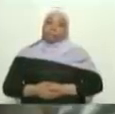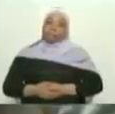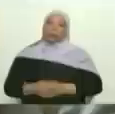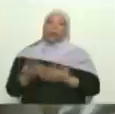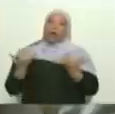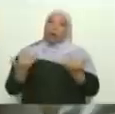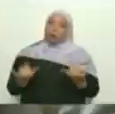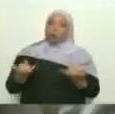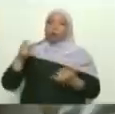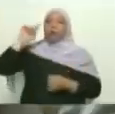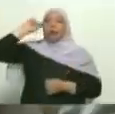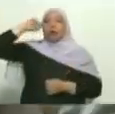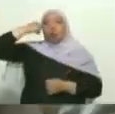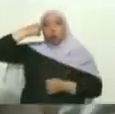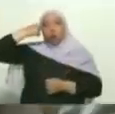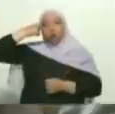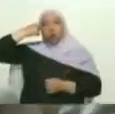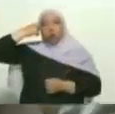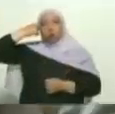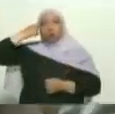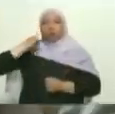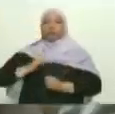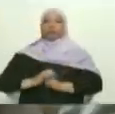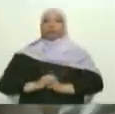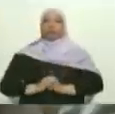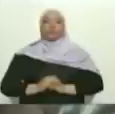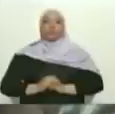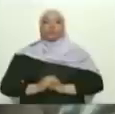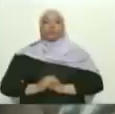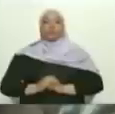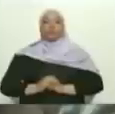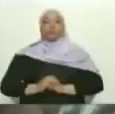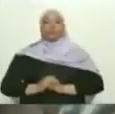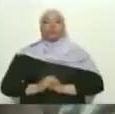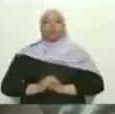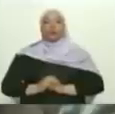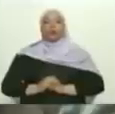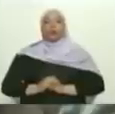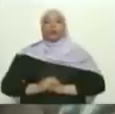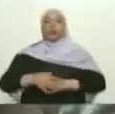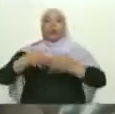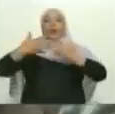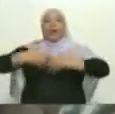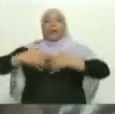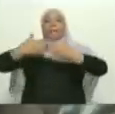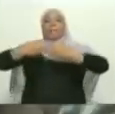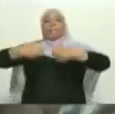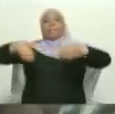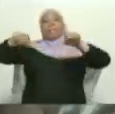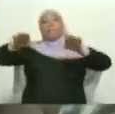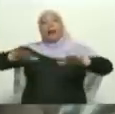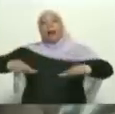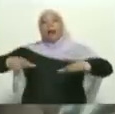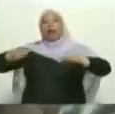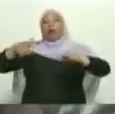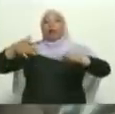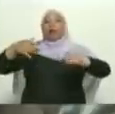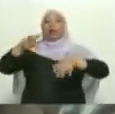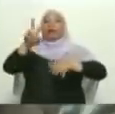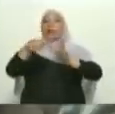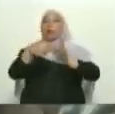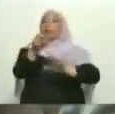recordemos que a ese intento, repito, de paro empresarial del año